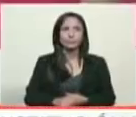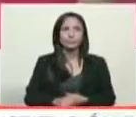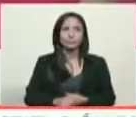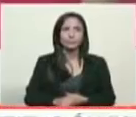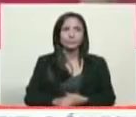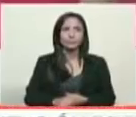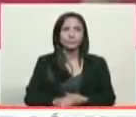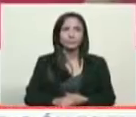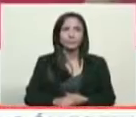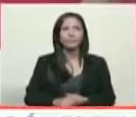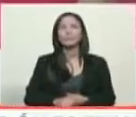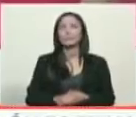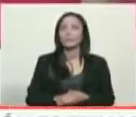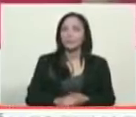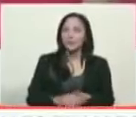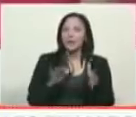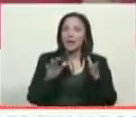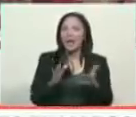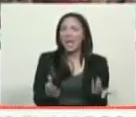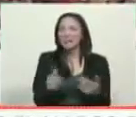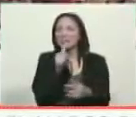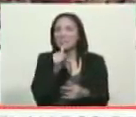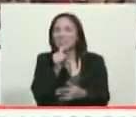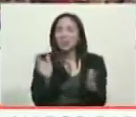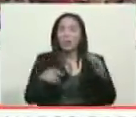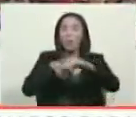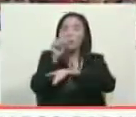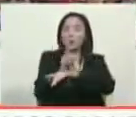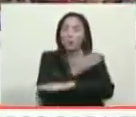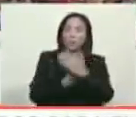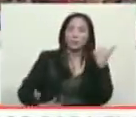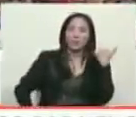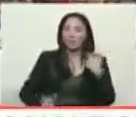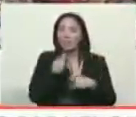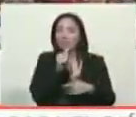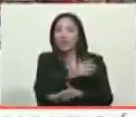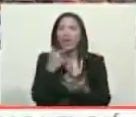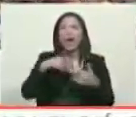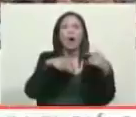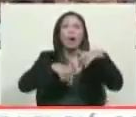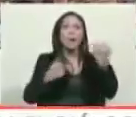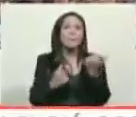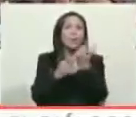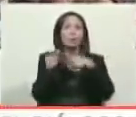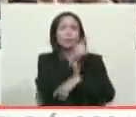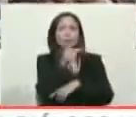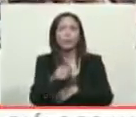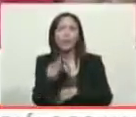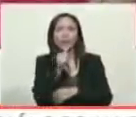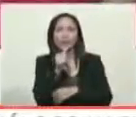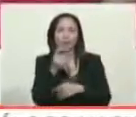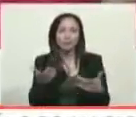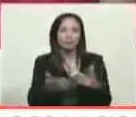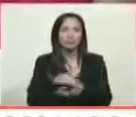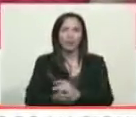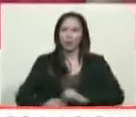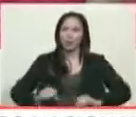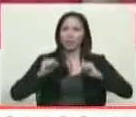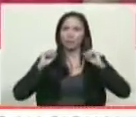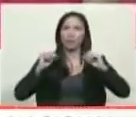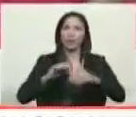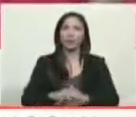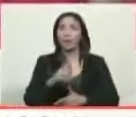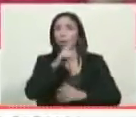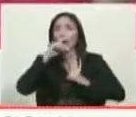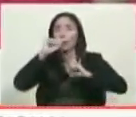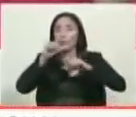Zulia, yo estoy con vos. ¿Con quién está el Zulia hoy? ¿Con quién está el Zulia? Con Maduro. Con Maduro,